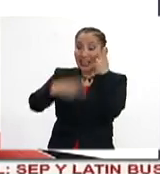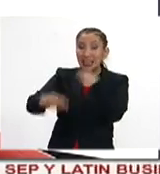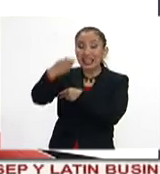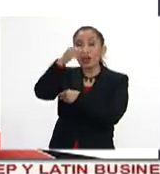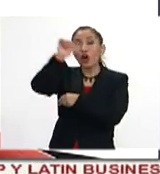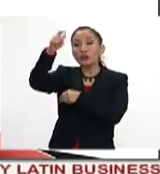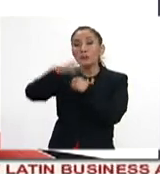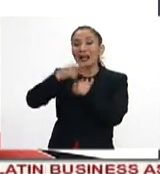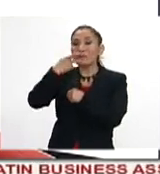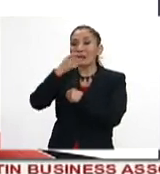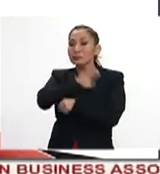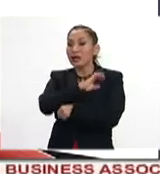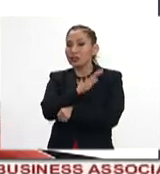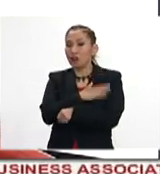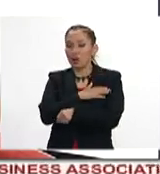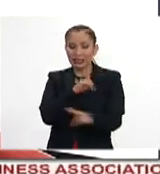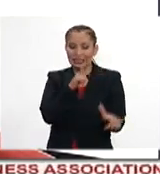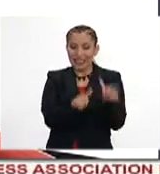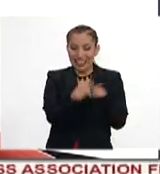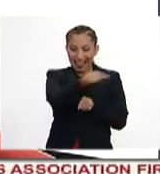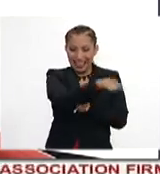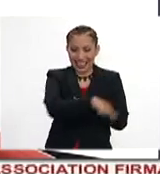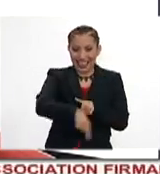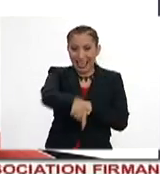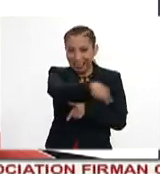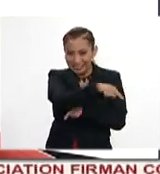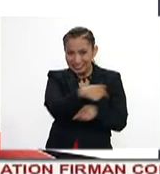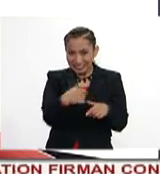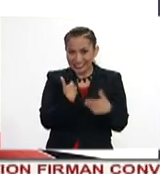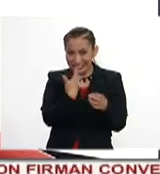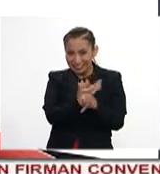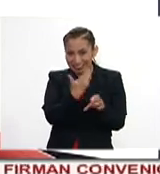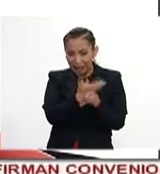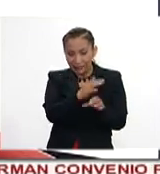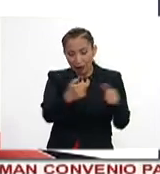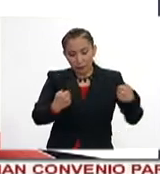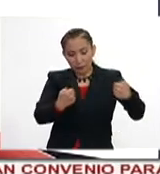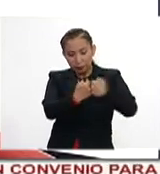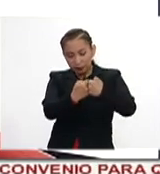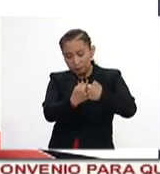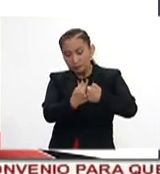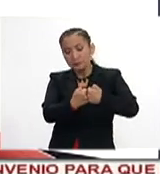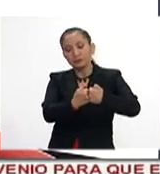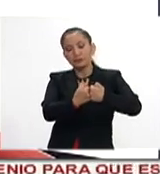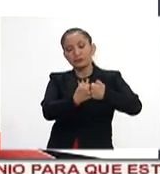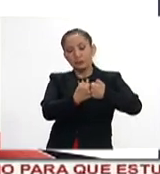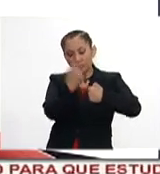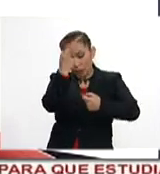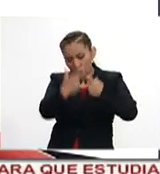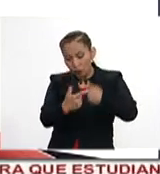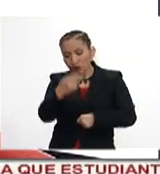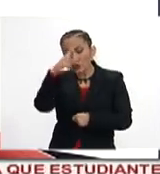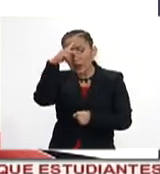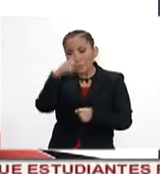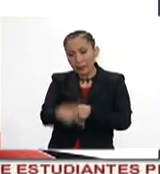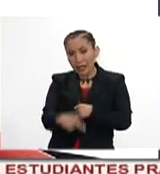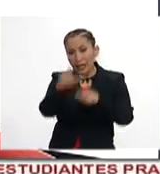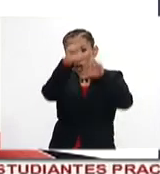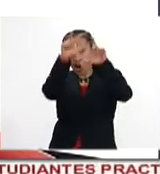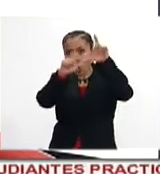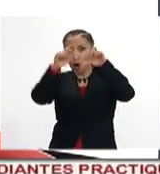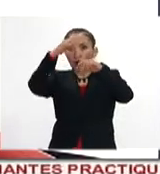hispano. Texas, bueno, pues obviamente tiene frontera con varios estados del norte